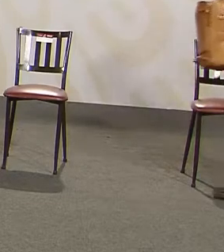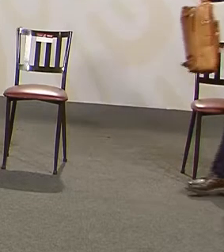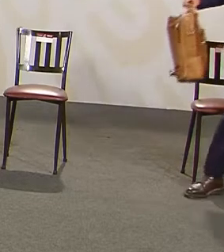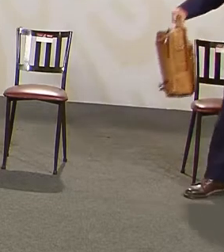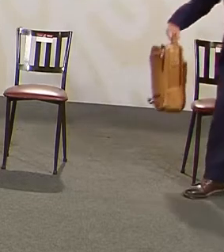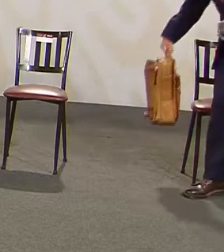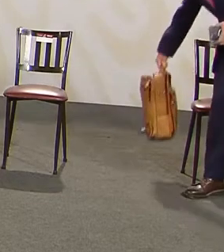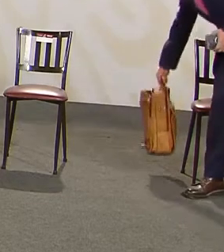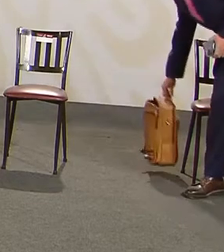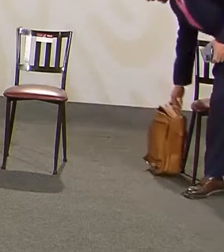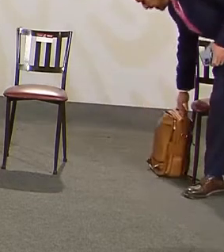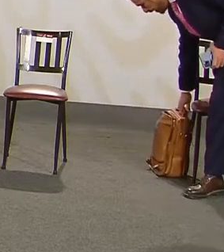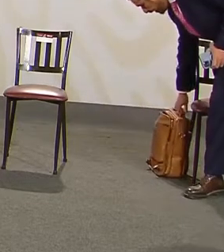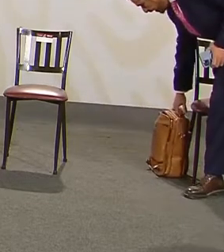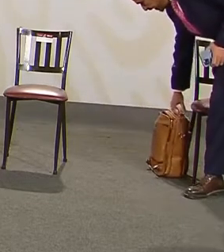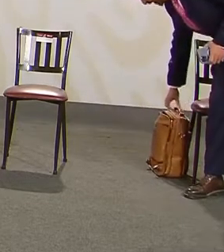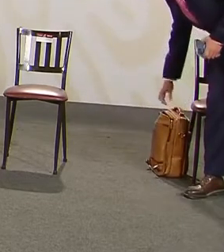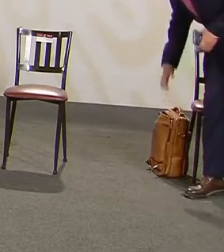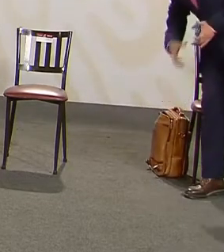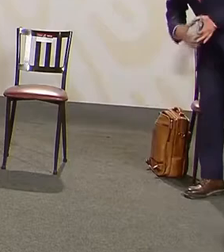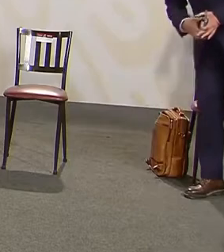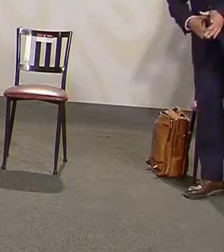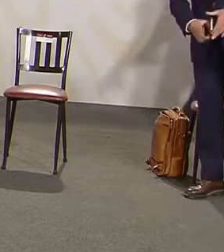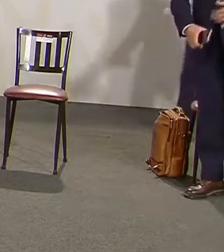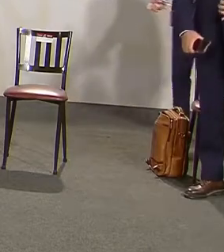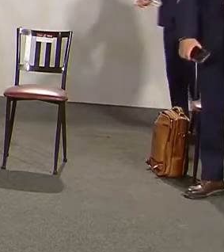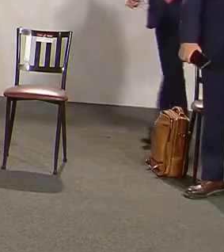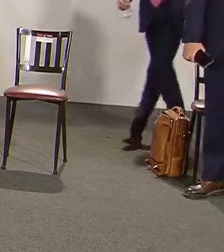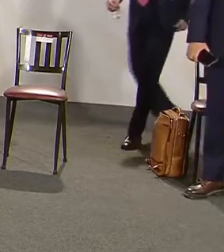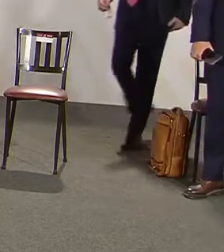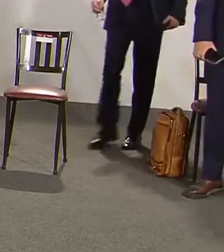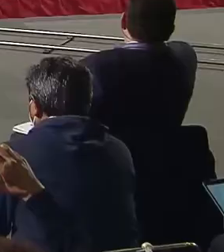Que lo que viene está mejor.